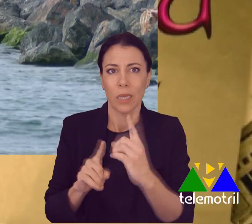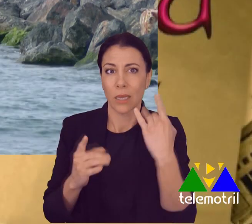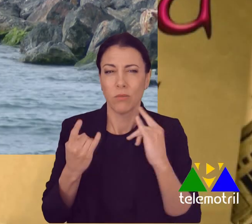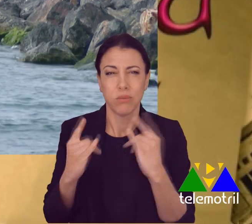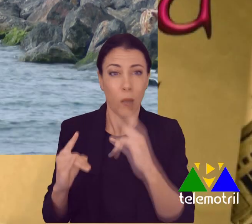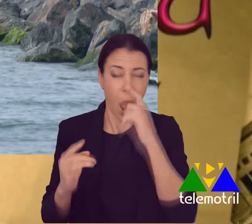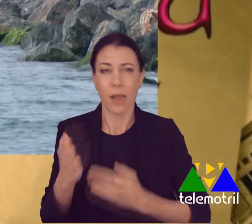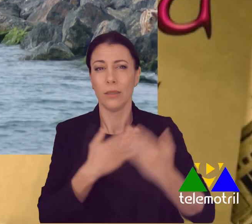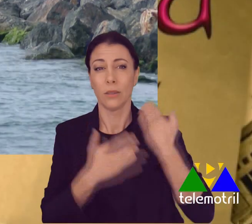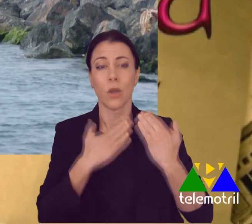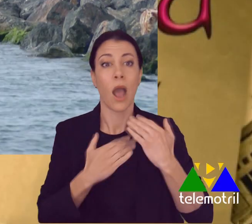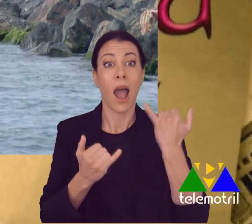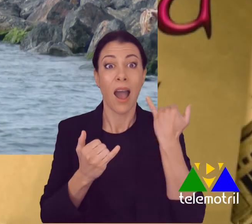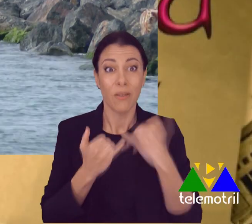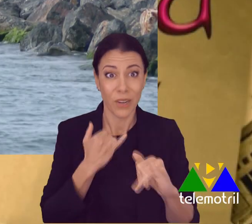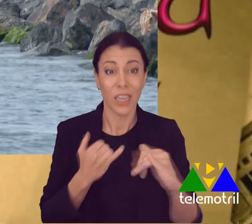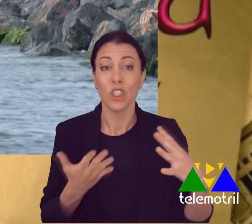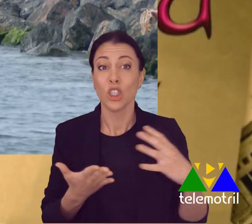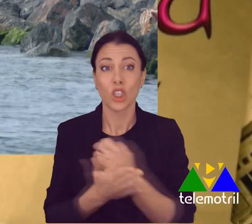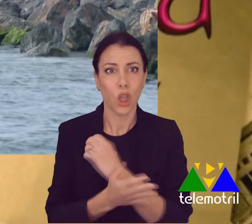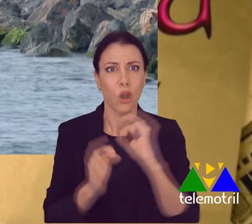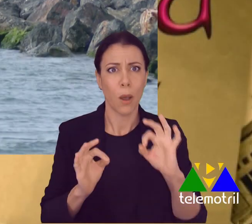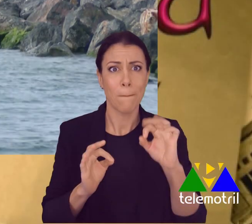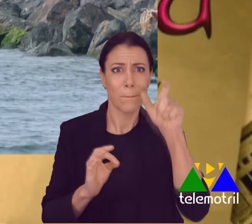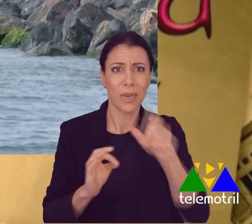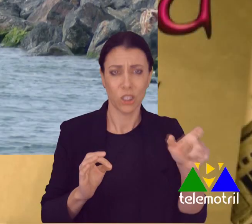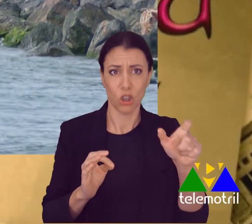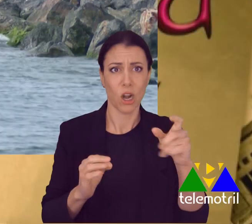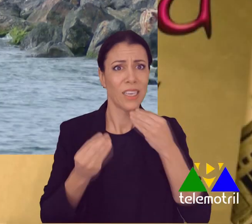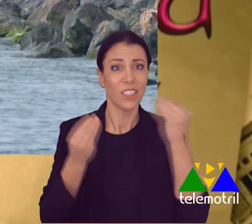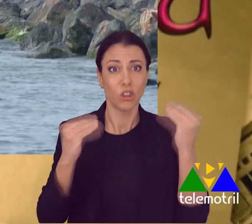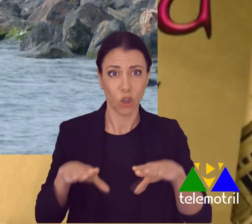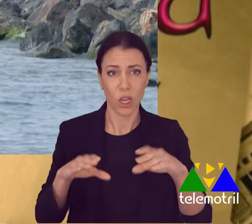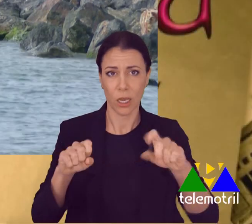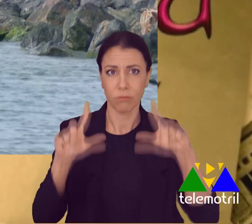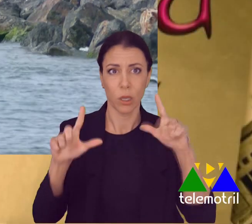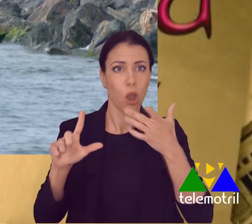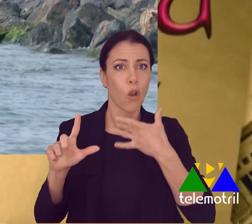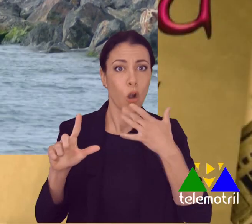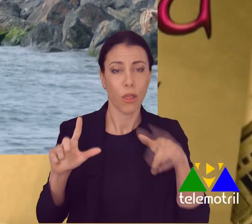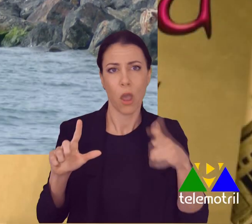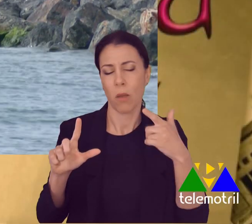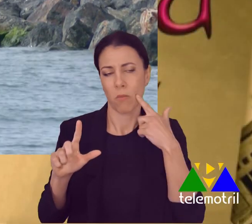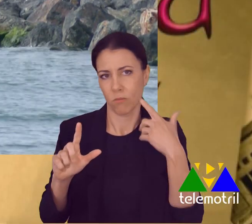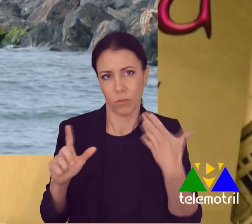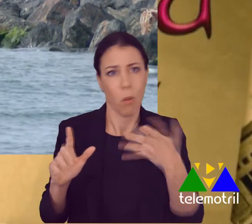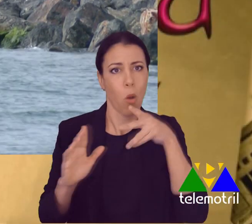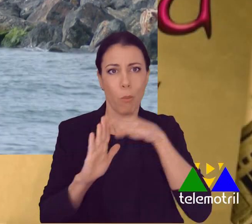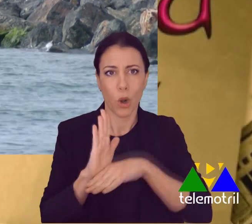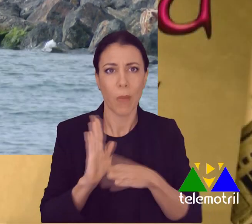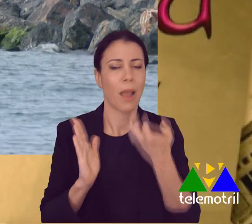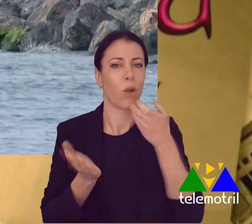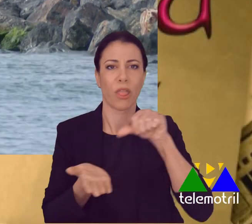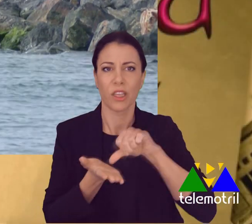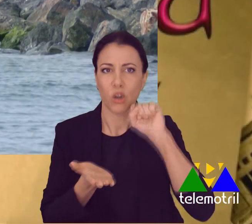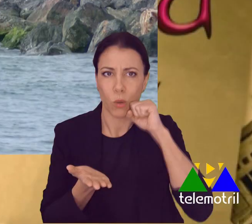años anteriores, como al final todos los personajes históricos están hilvanados, ¿no? Sí. O sea, cómo aparecen personajes que hemos conocido en programas anteriores, en el centro de